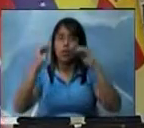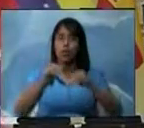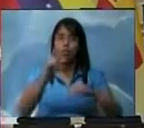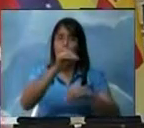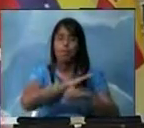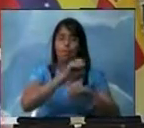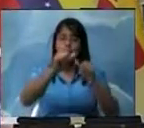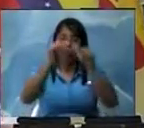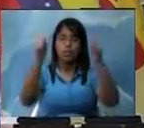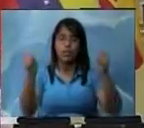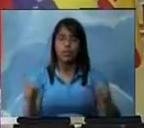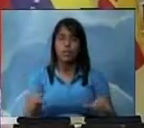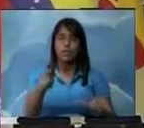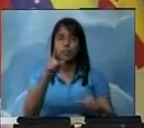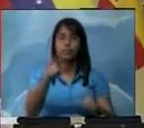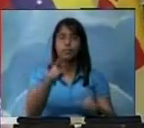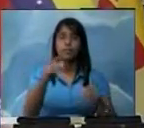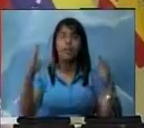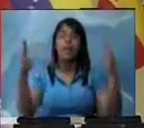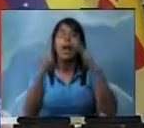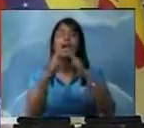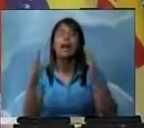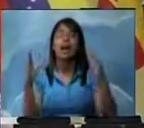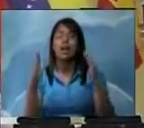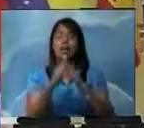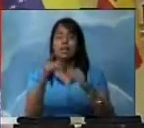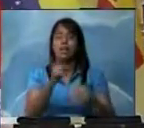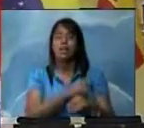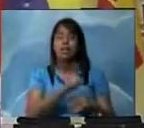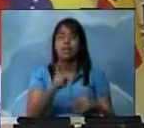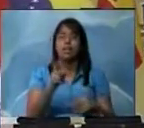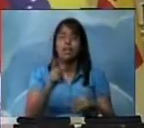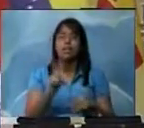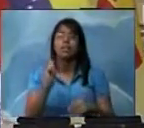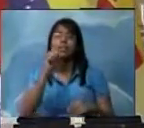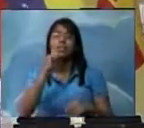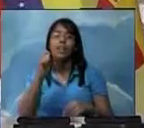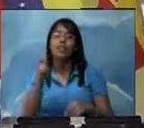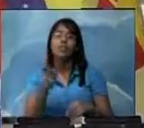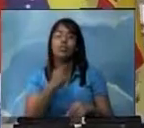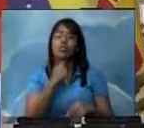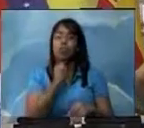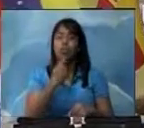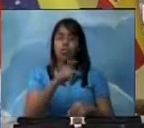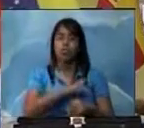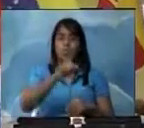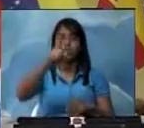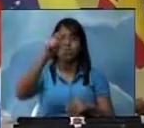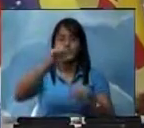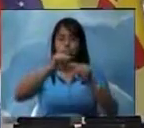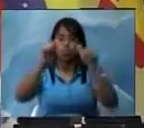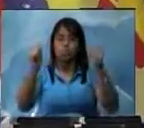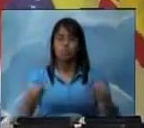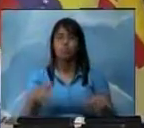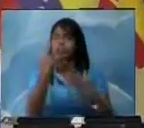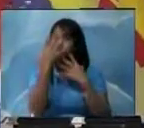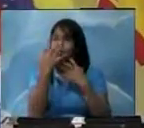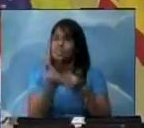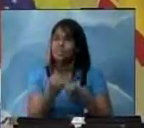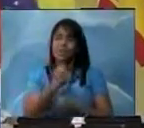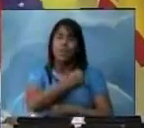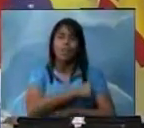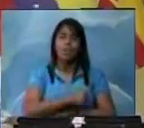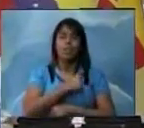colocó los utensilios en la casa del tesoro de su Dios. Qué triste, qué